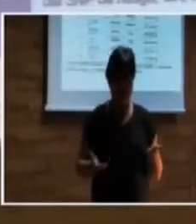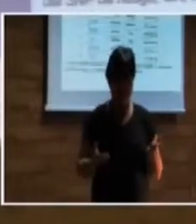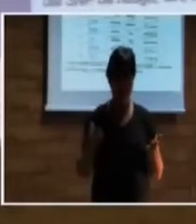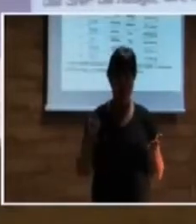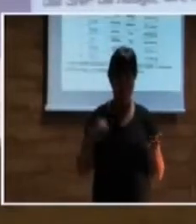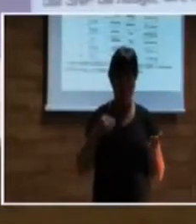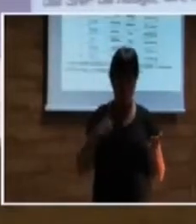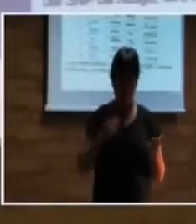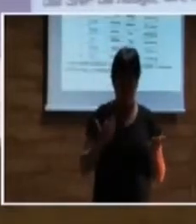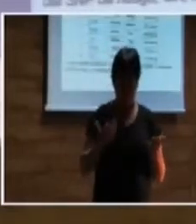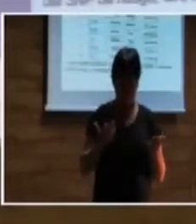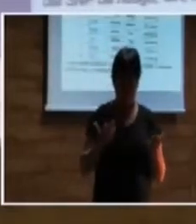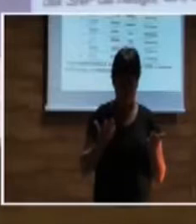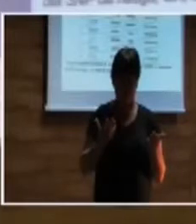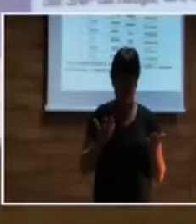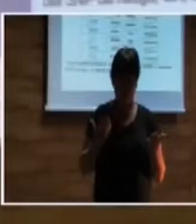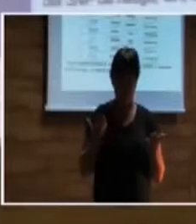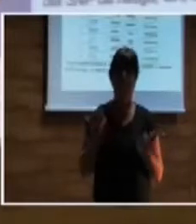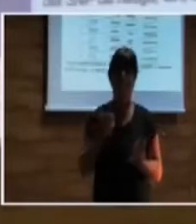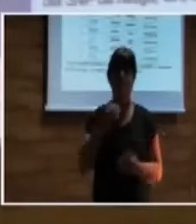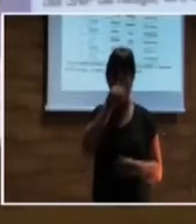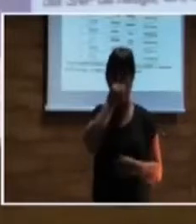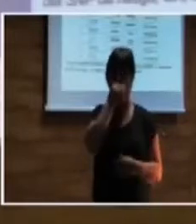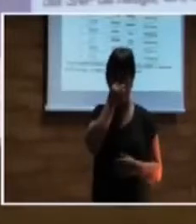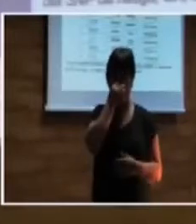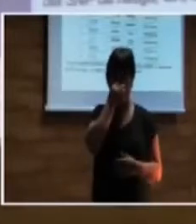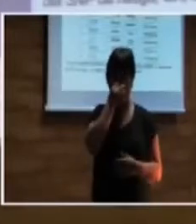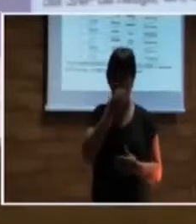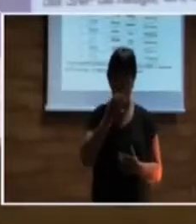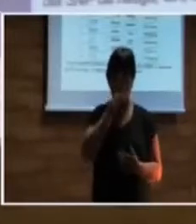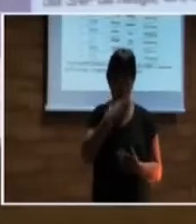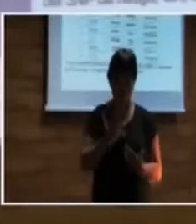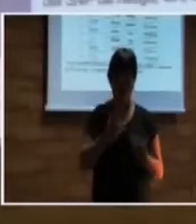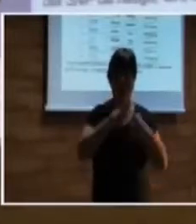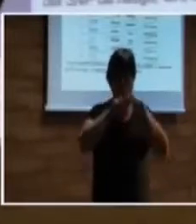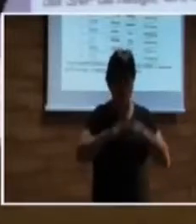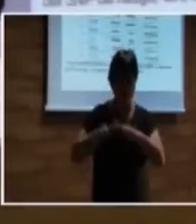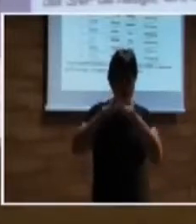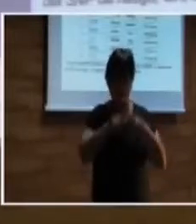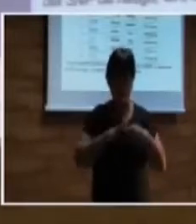debemos comunicársela. Y resulta que ahora estamos estudiando los otros genes.